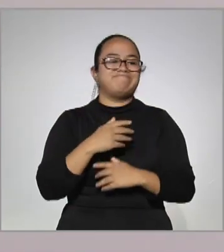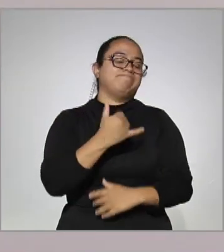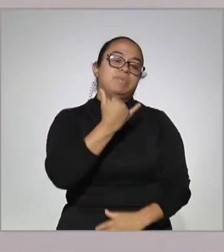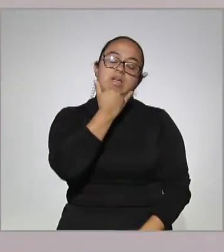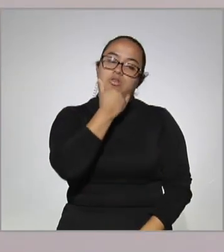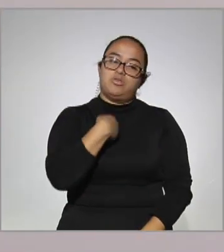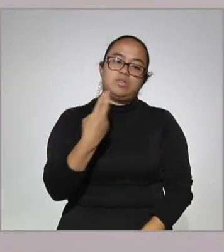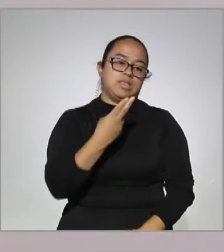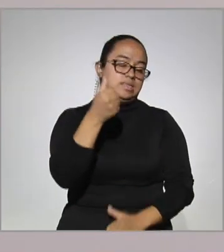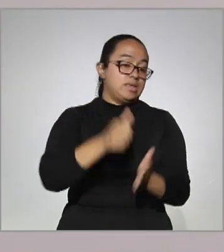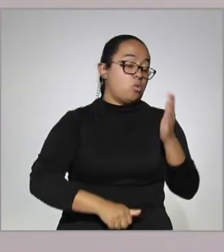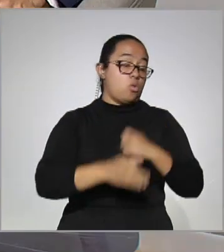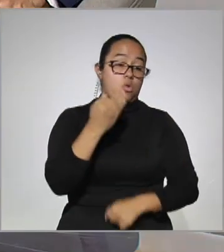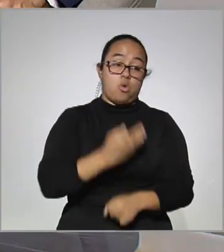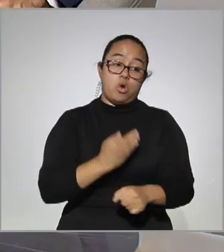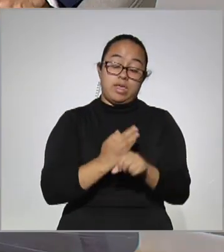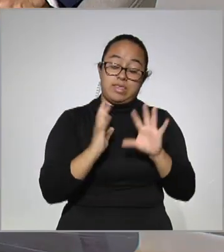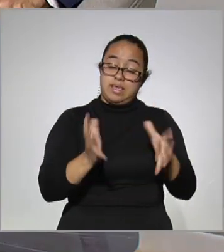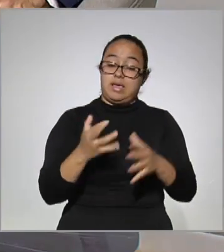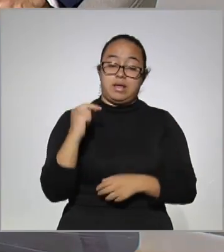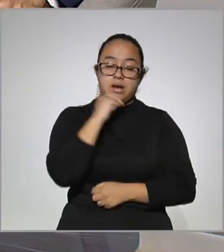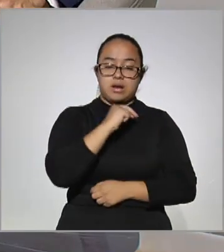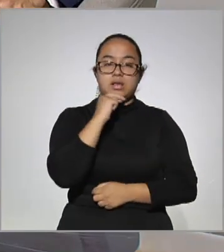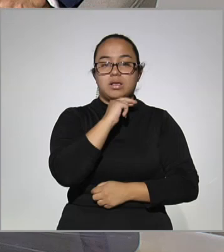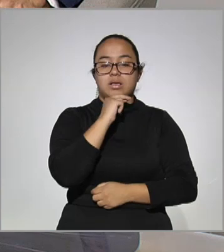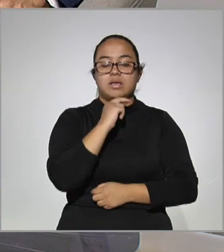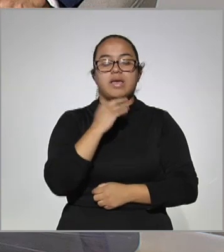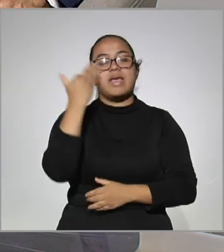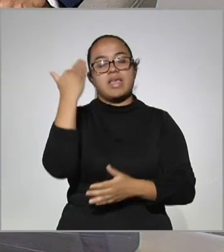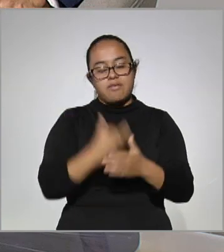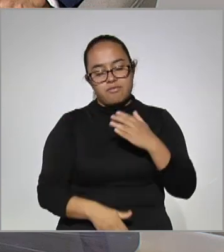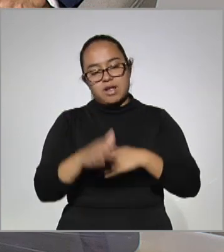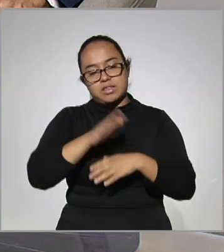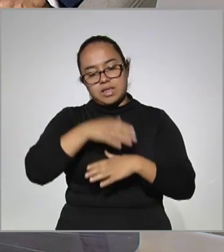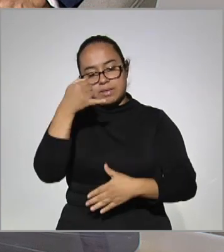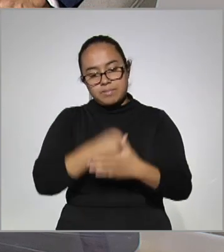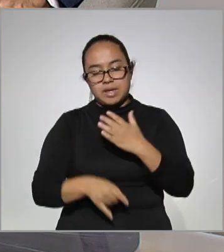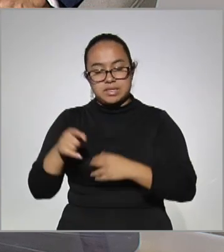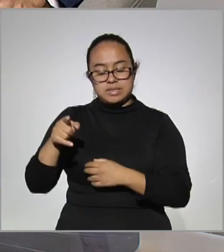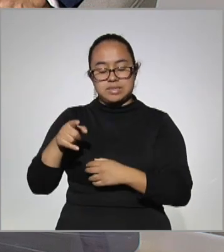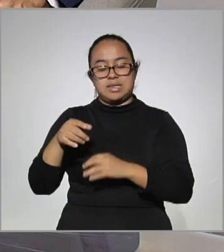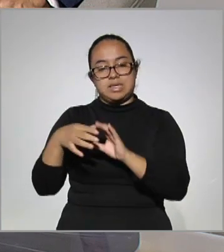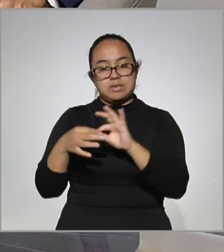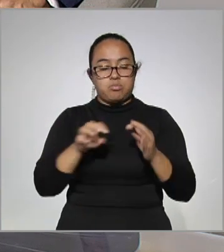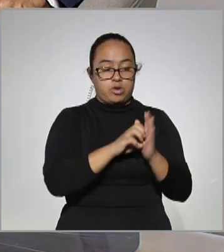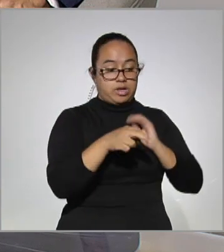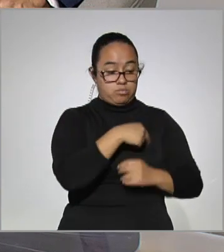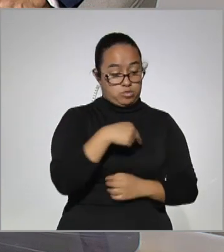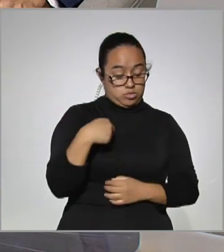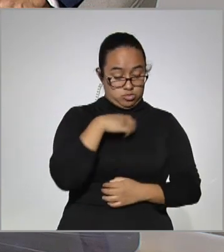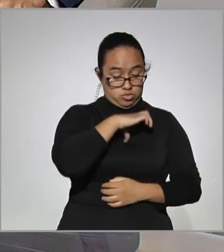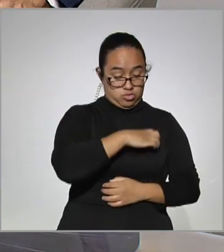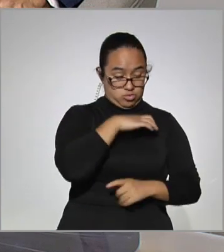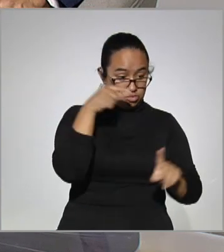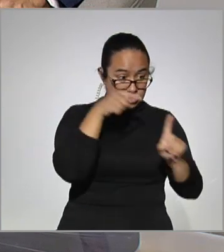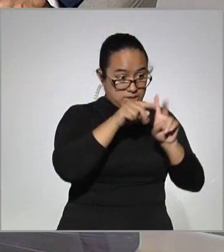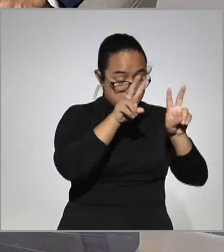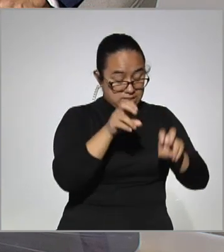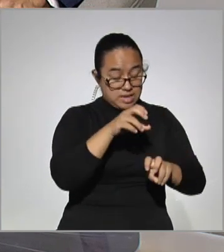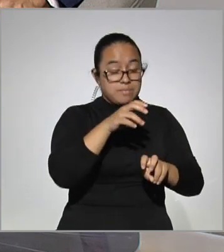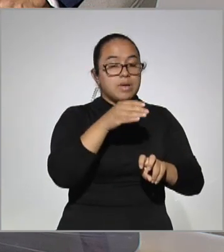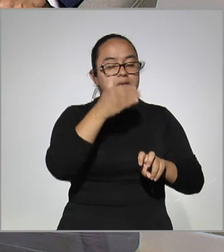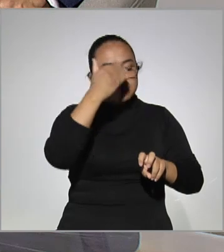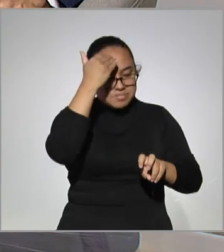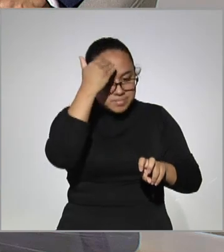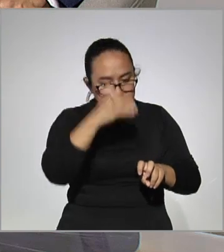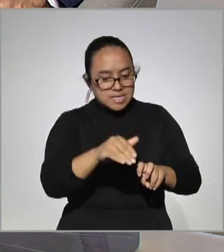te tengo que operar, ya. Y todos esos pequeños detalles que el especialista, que nosotros como oncólogos tenemos que tomar en